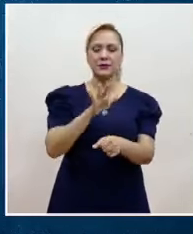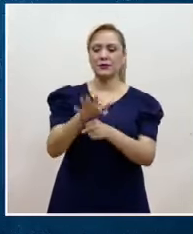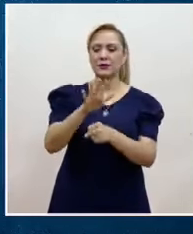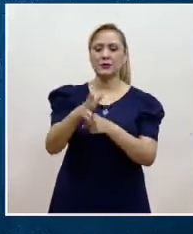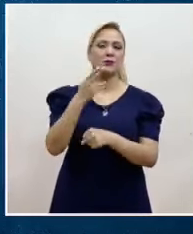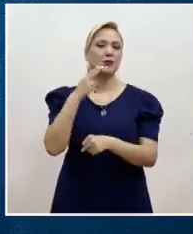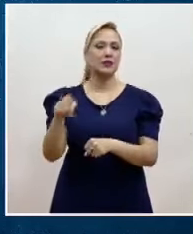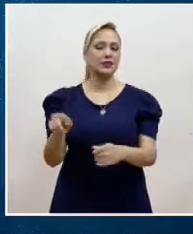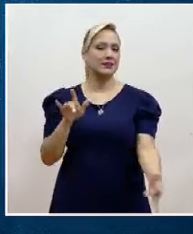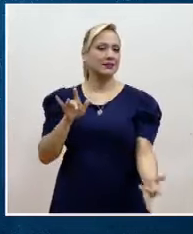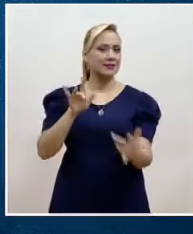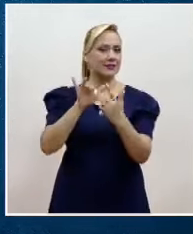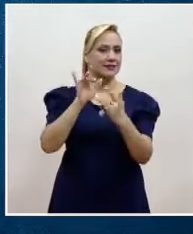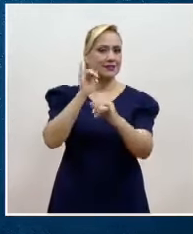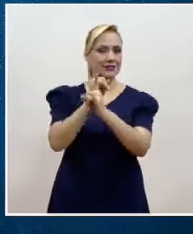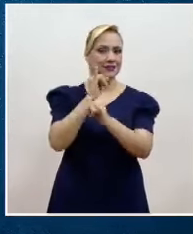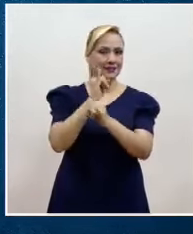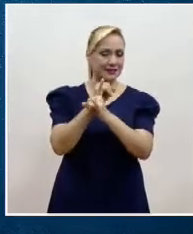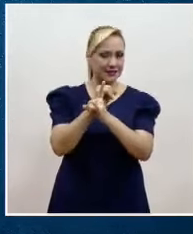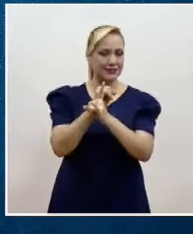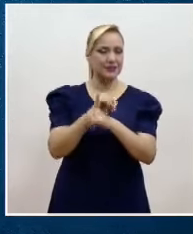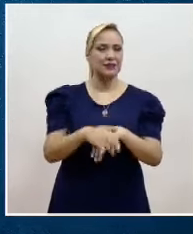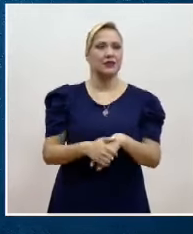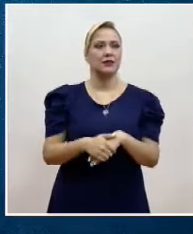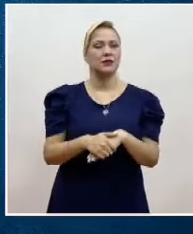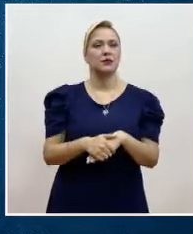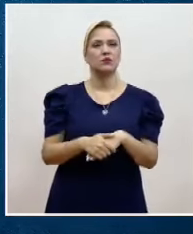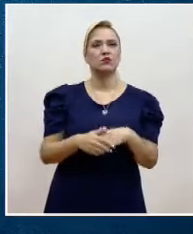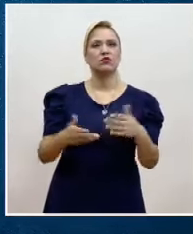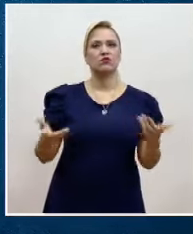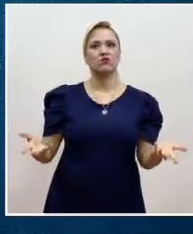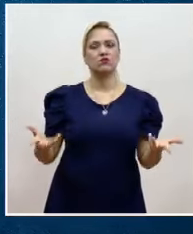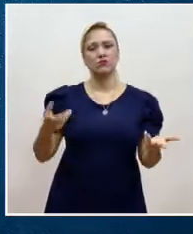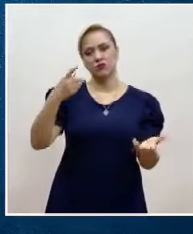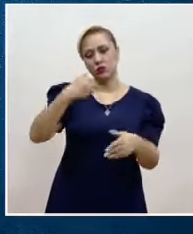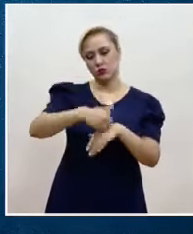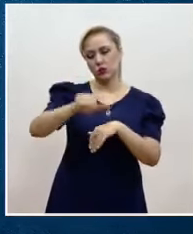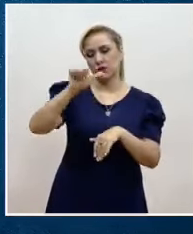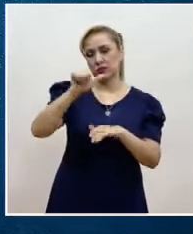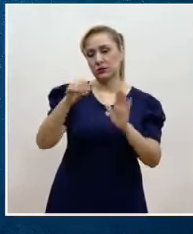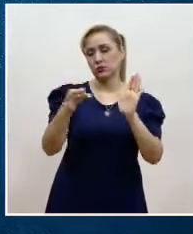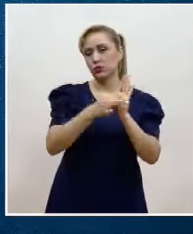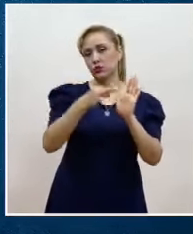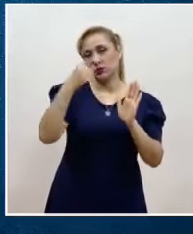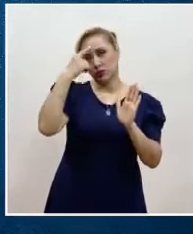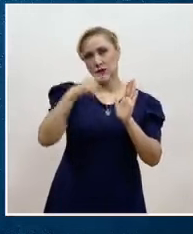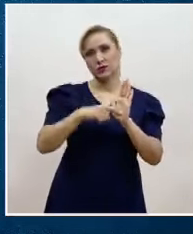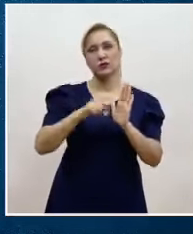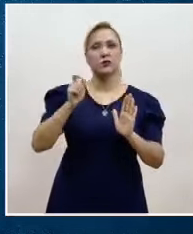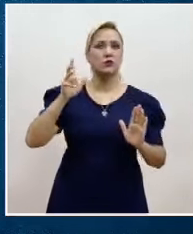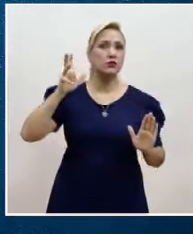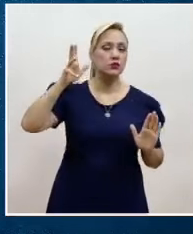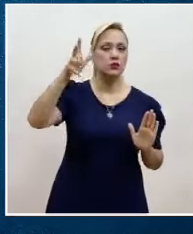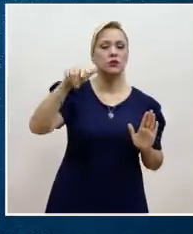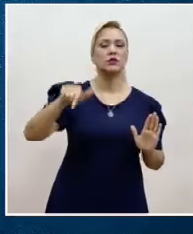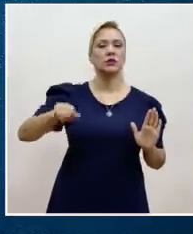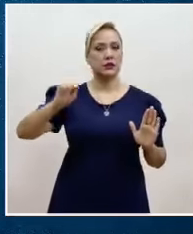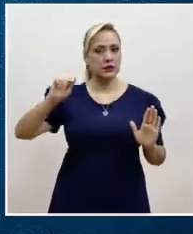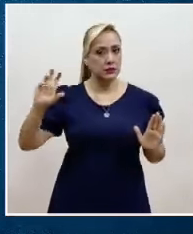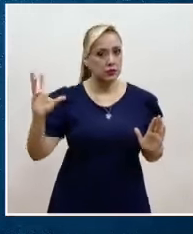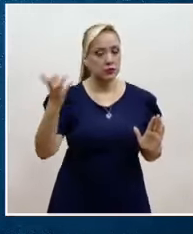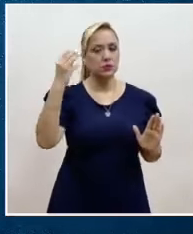todos a partir de la Meta de Desarrollo Sostenible número 16, lo impulsa la tecnología como